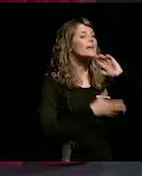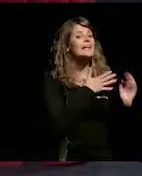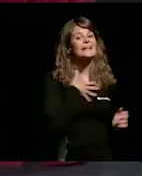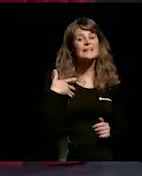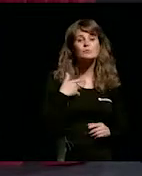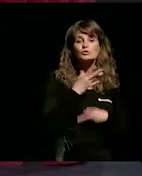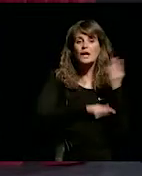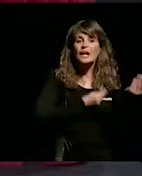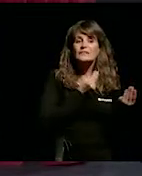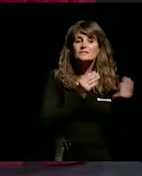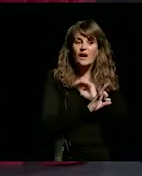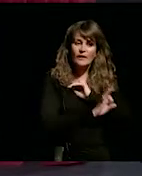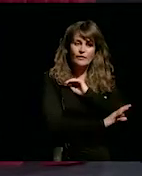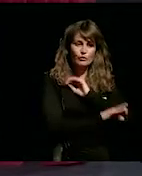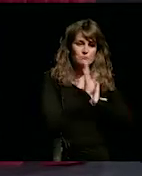Queremos que hagáis ese ejercicio.